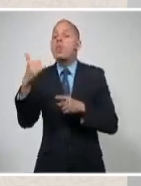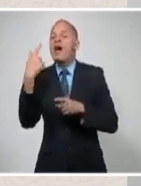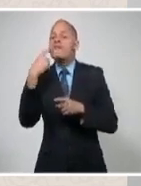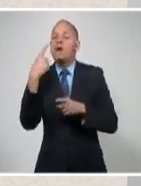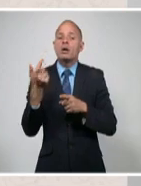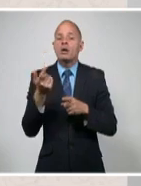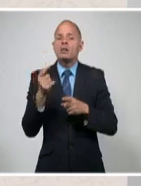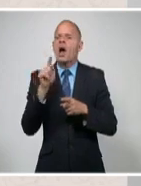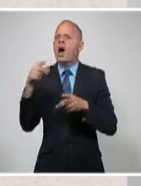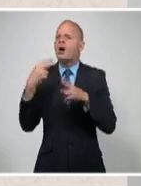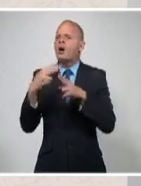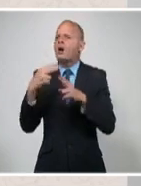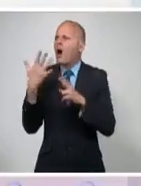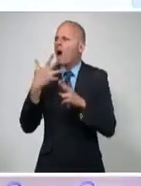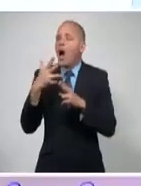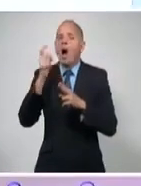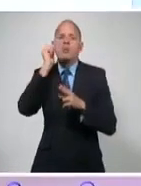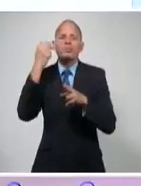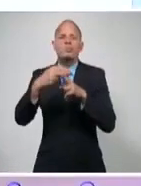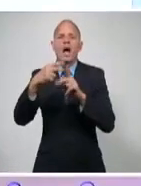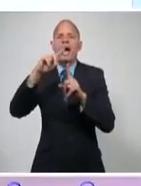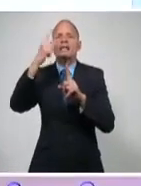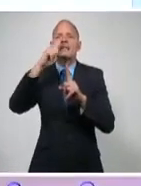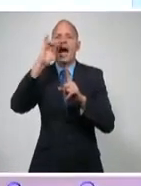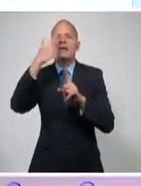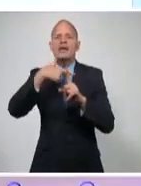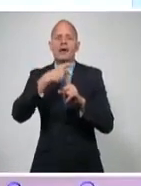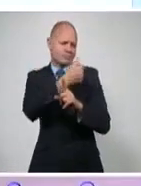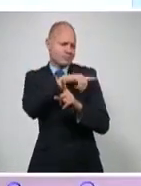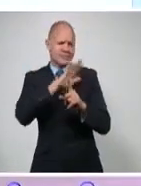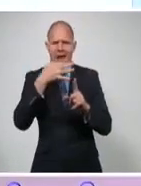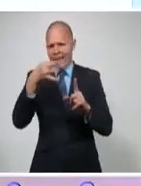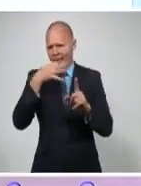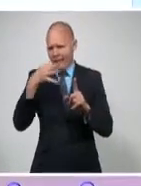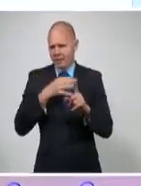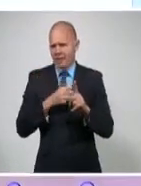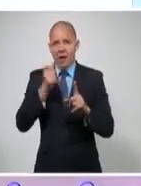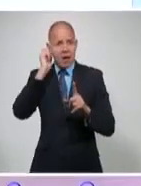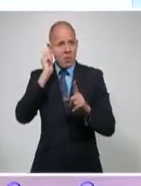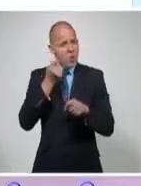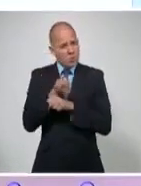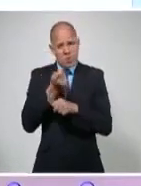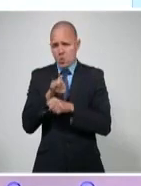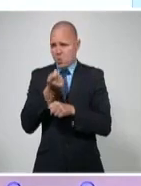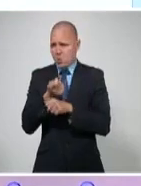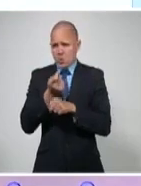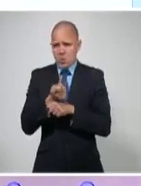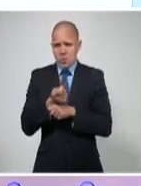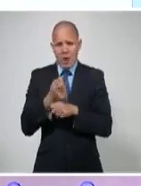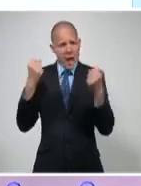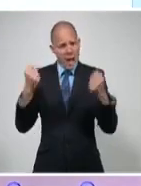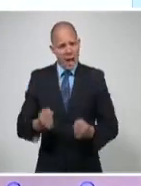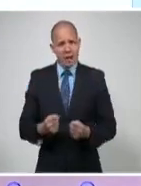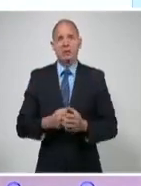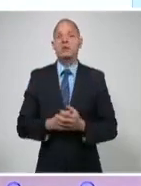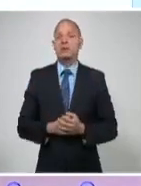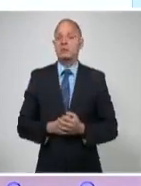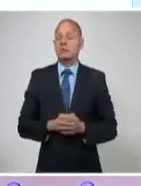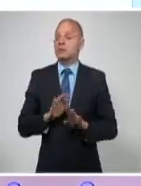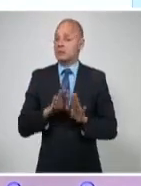hablado bastante en las últimas jornadas y que tiene un rol importante movilizativo, aquí está presente, en el grupo de